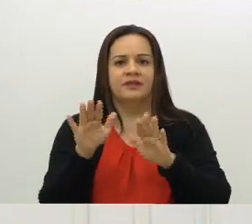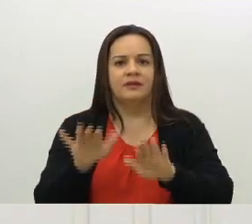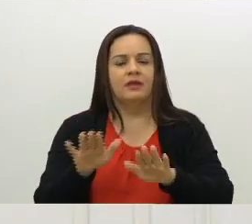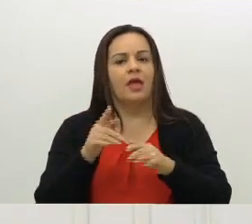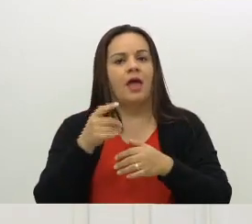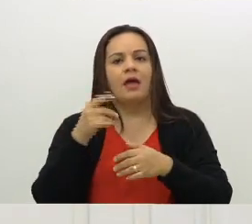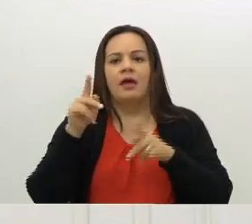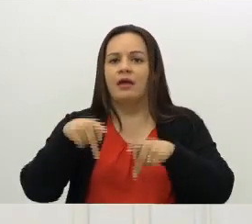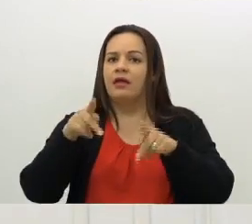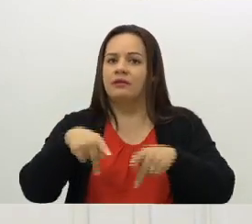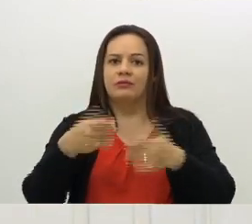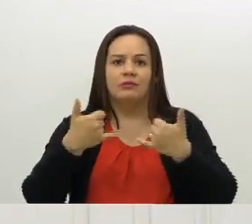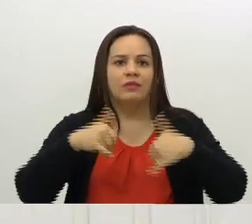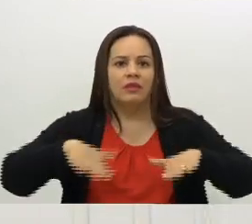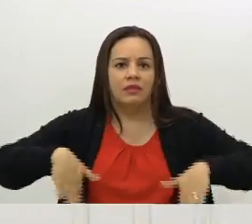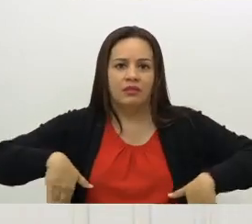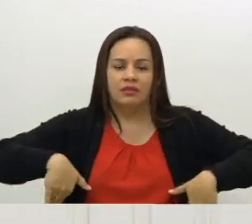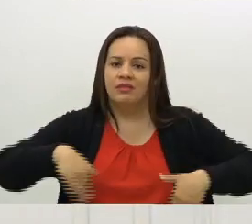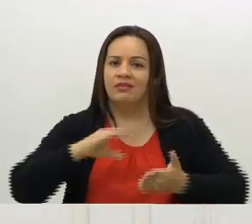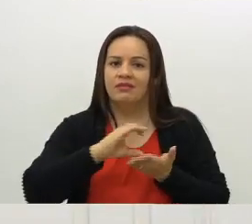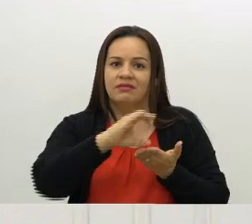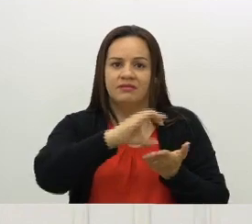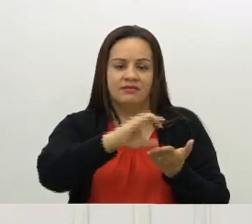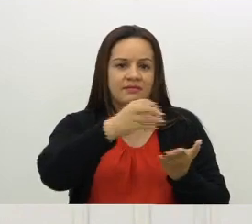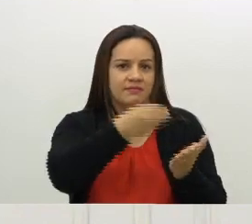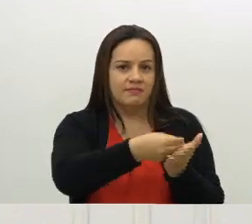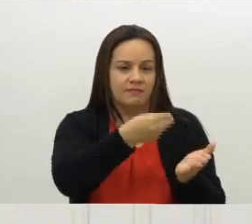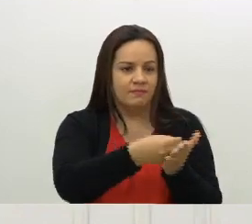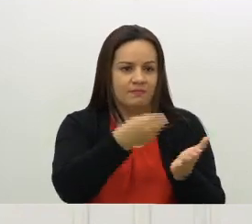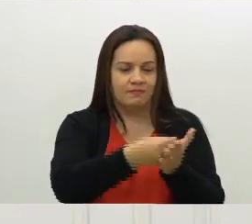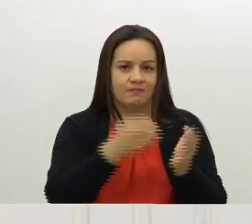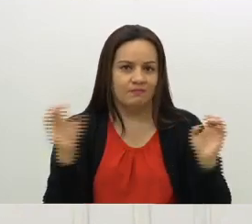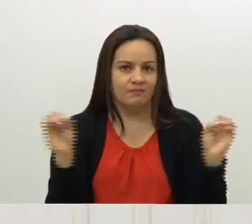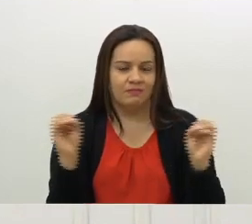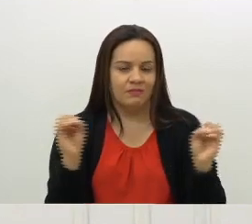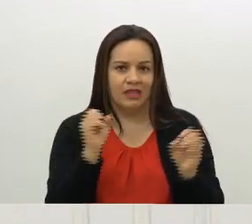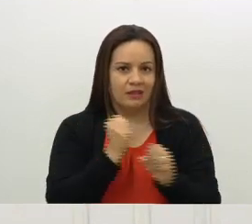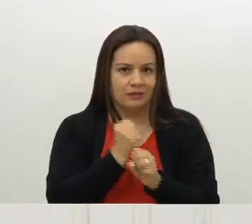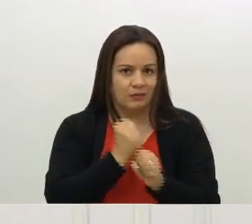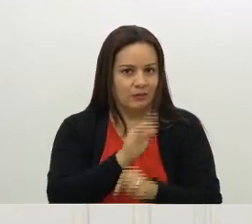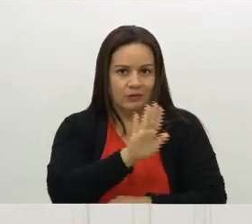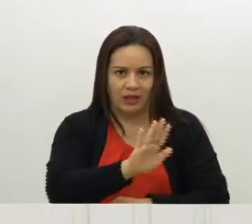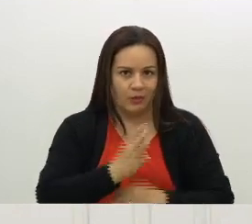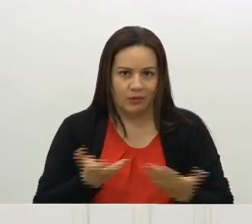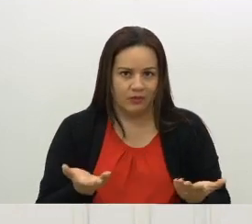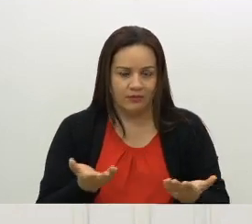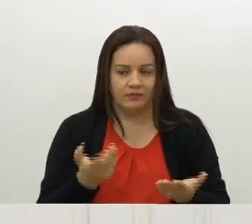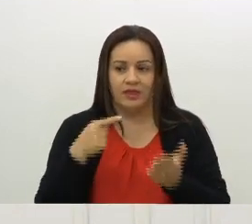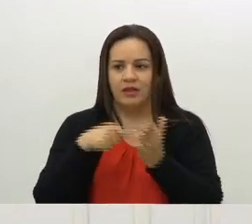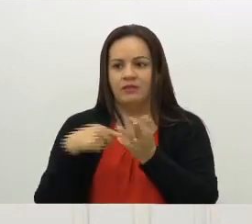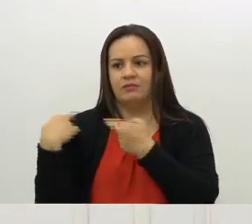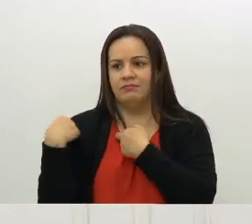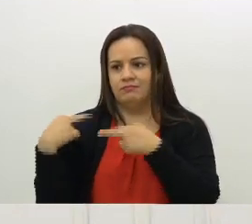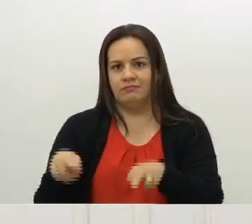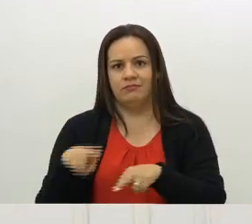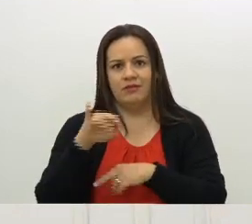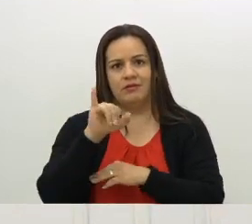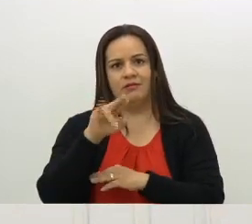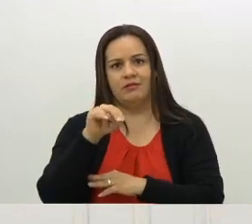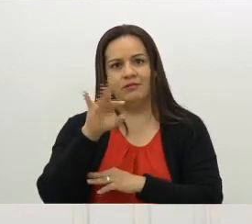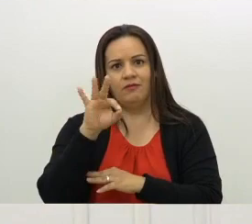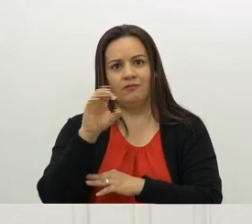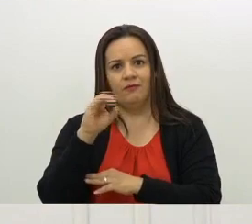no se le ha liquidado. Y eso me parece que es una irresponsabilidad del Infocop, porque claramente es